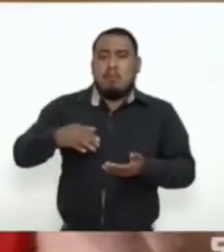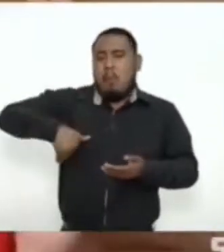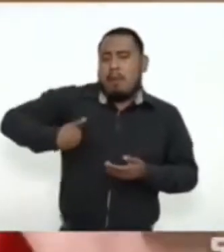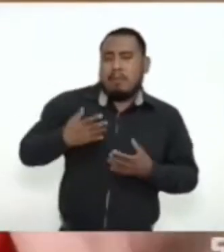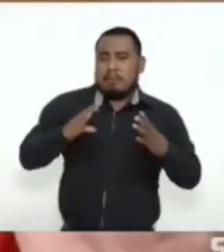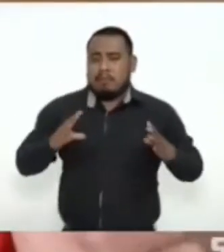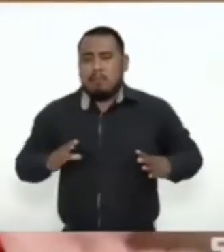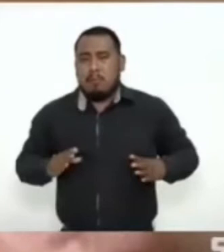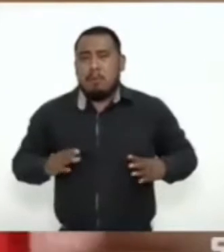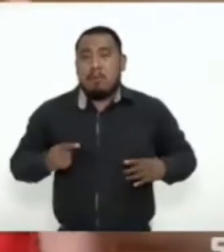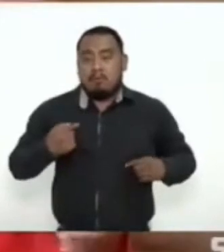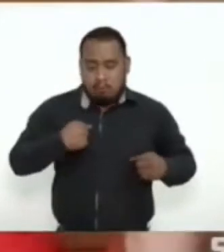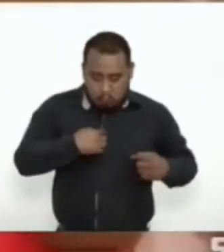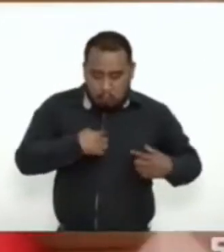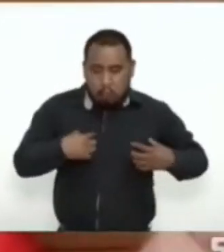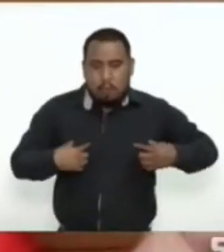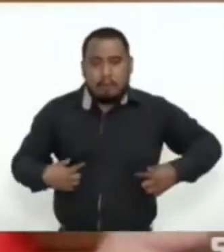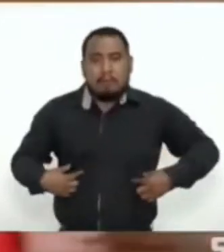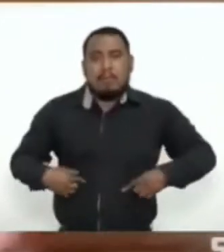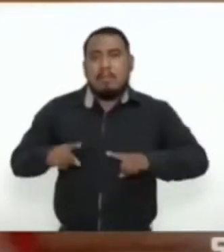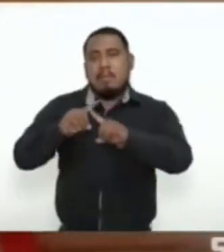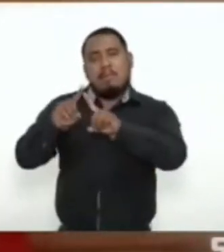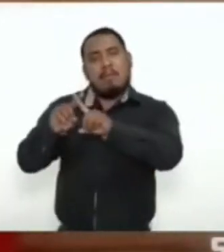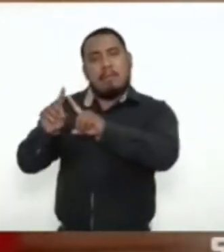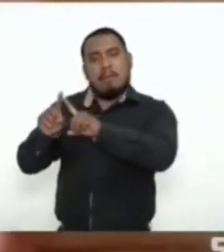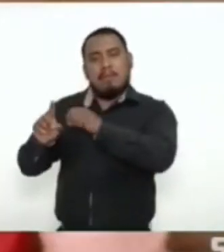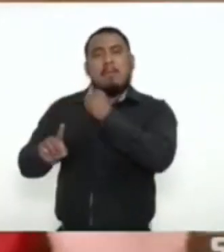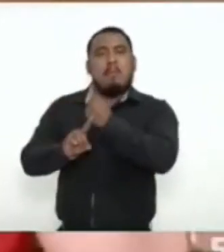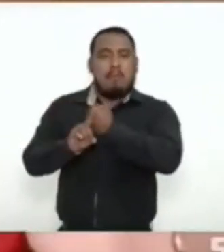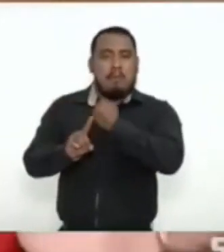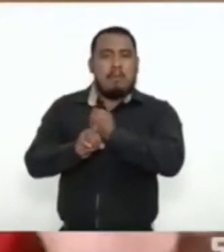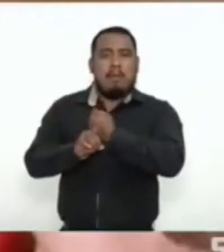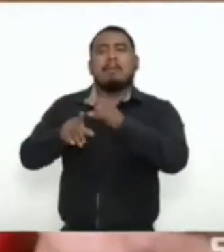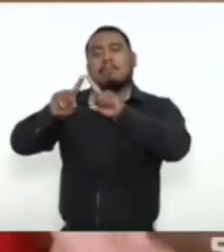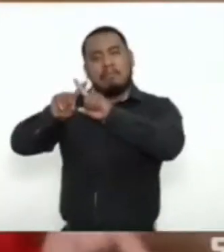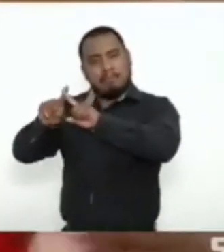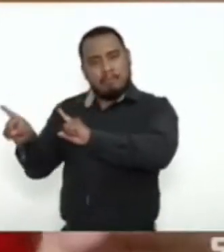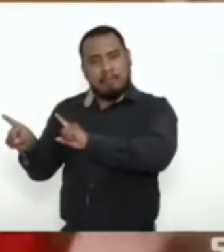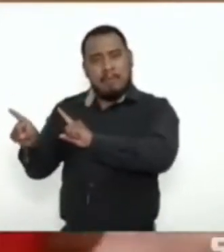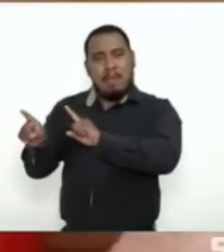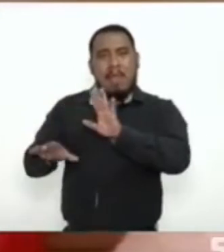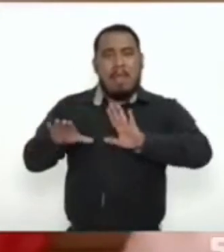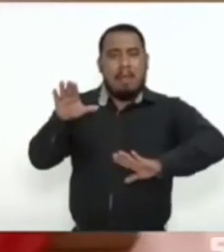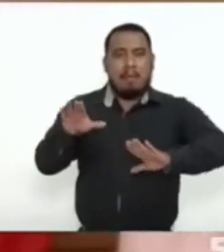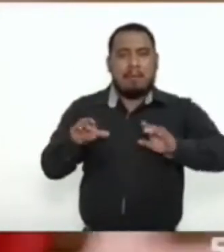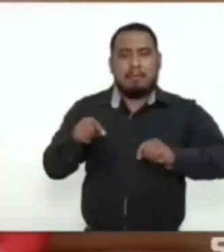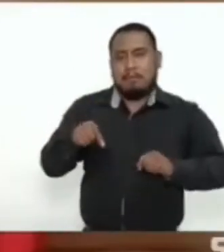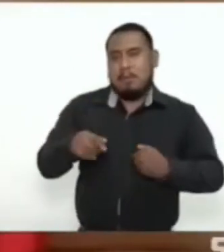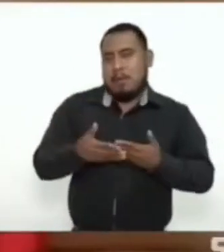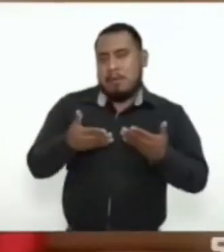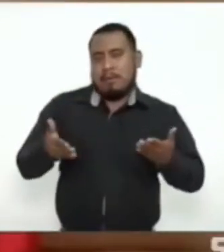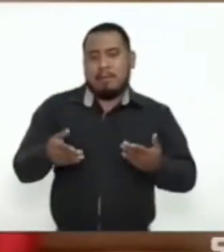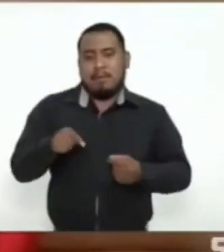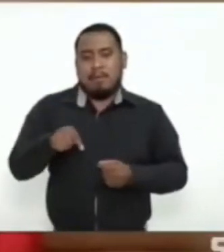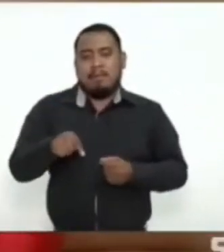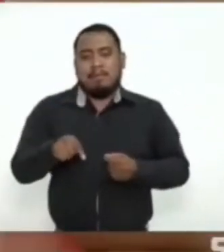específico dependiendo del conflicto enfrentado. Es muy diferente cuando presentamos que ahorita esto es lo que